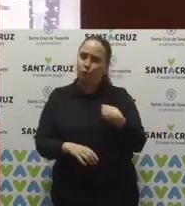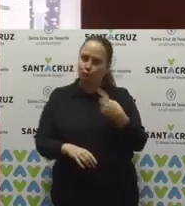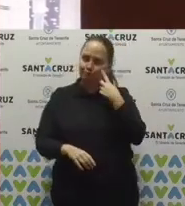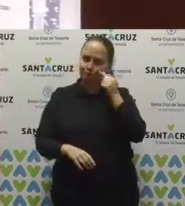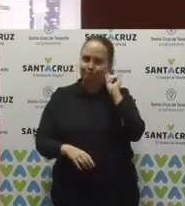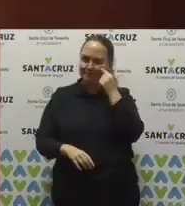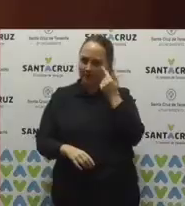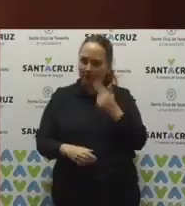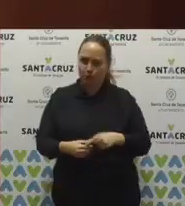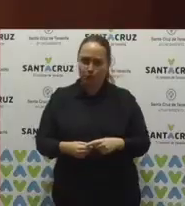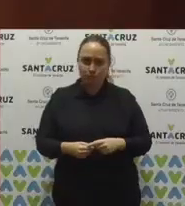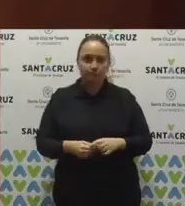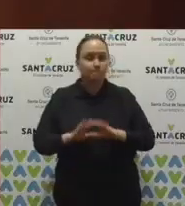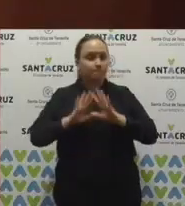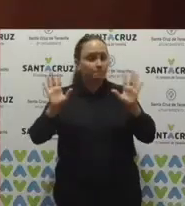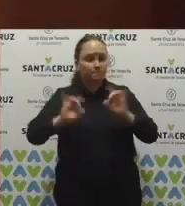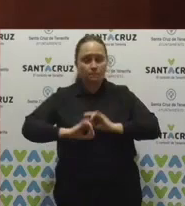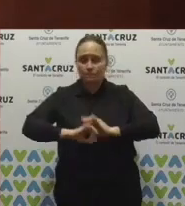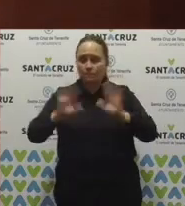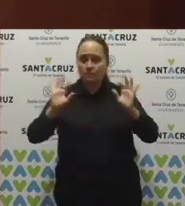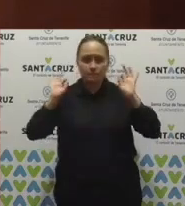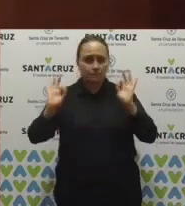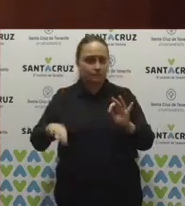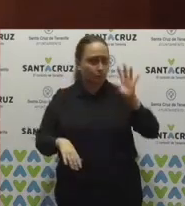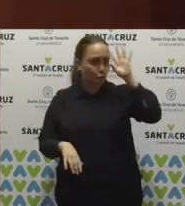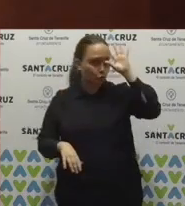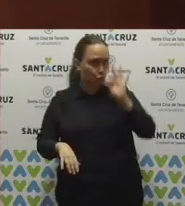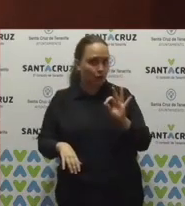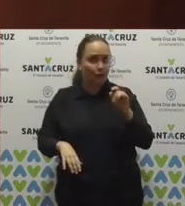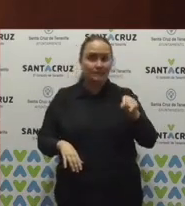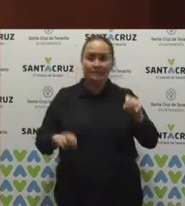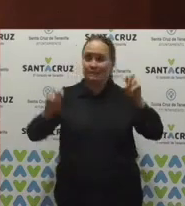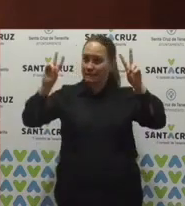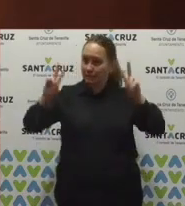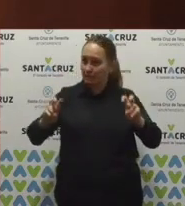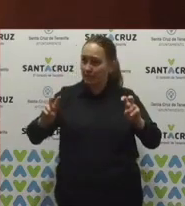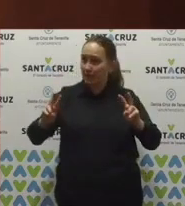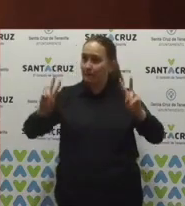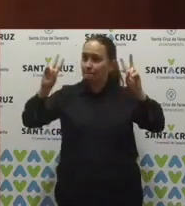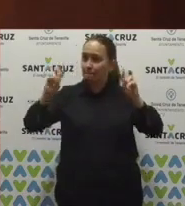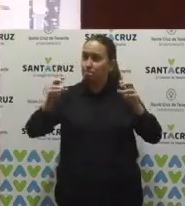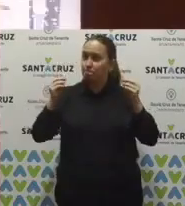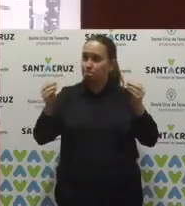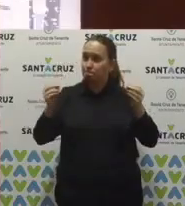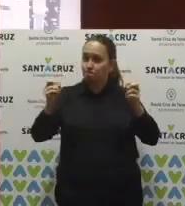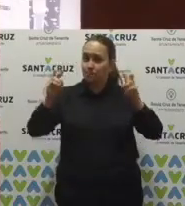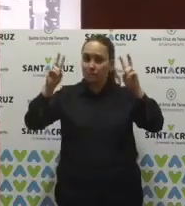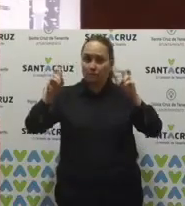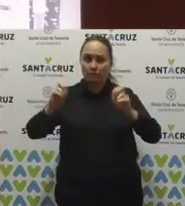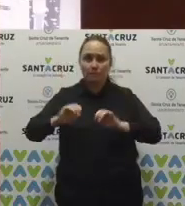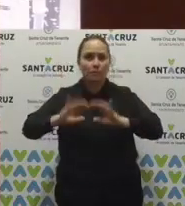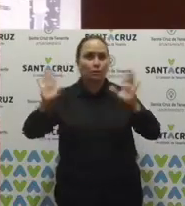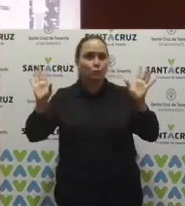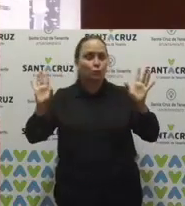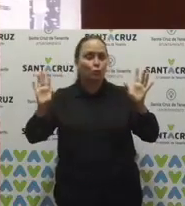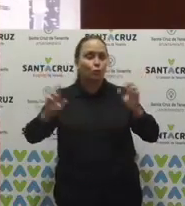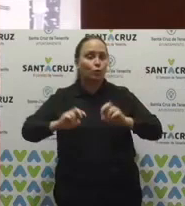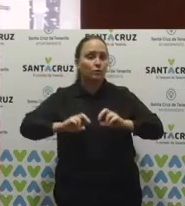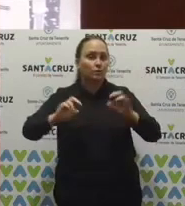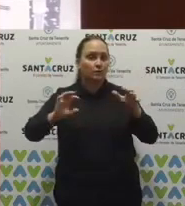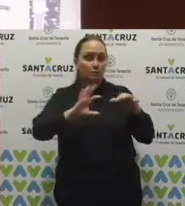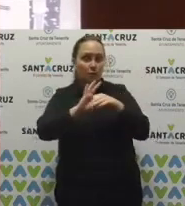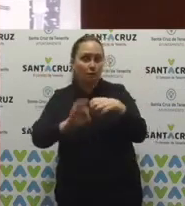de cualquier manera yo creo que este es un asunto que por cierto no va necesariamente de